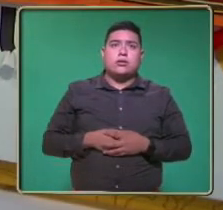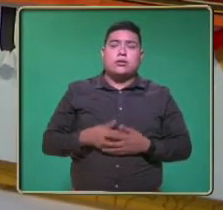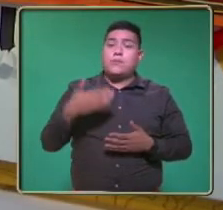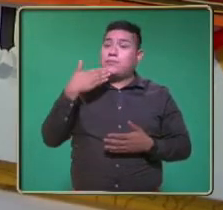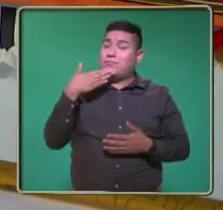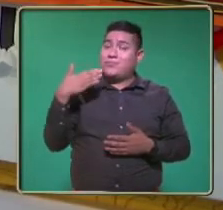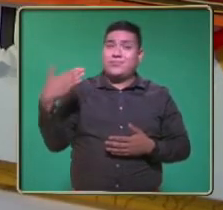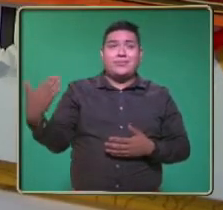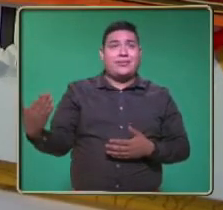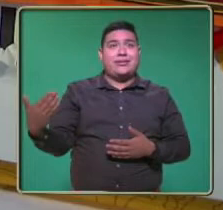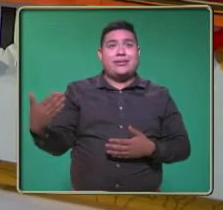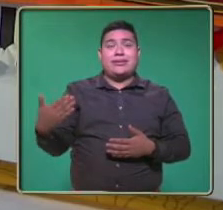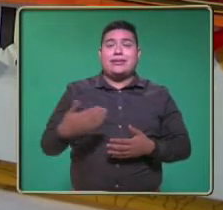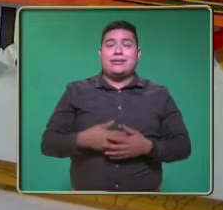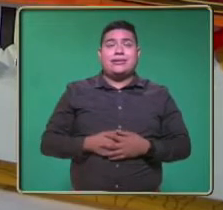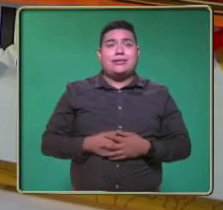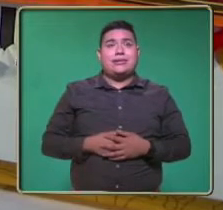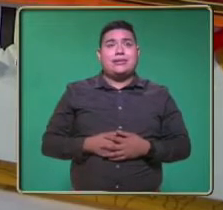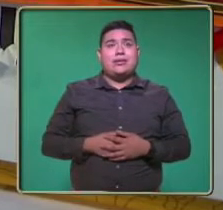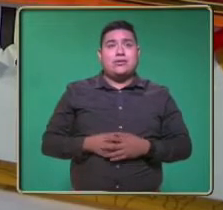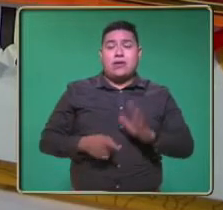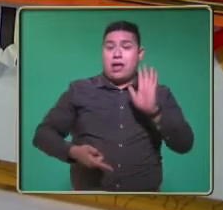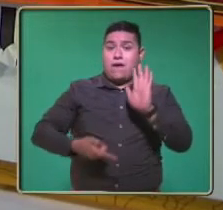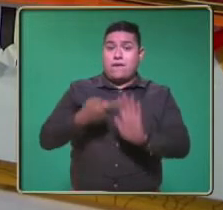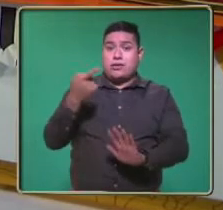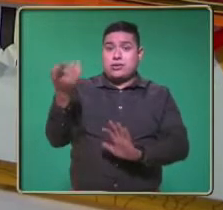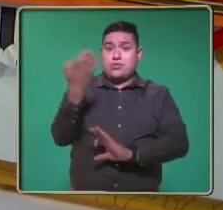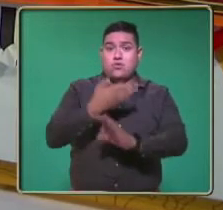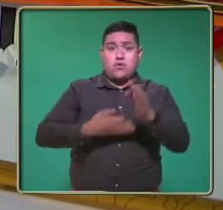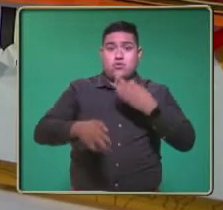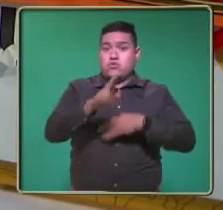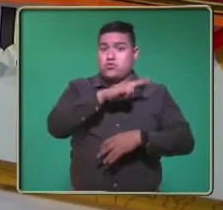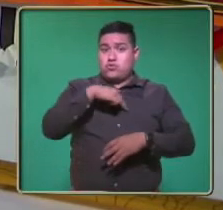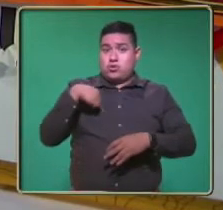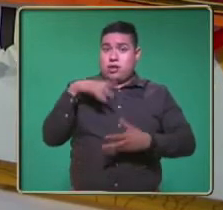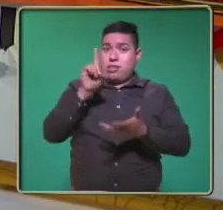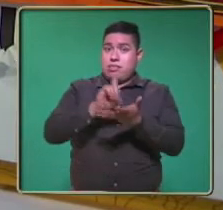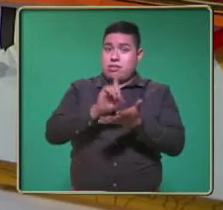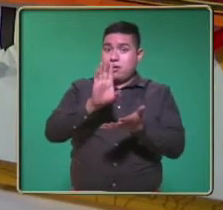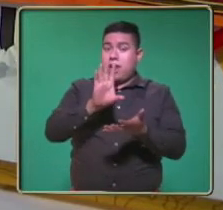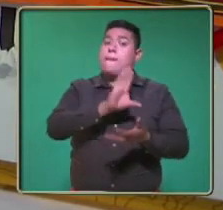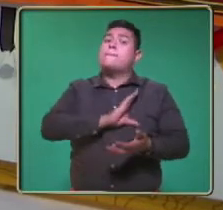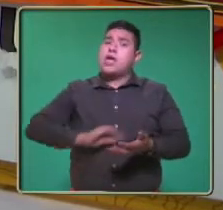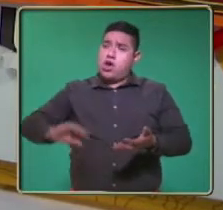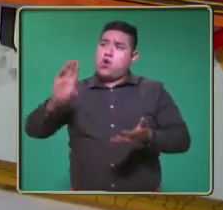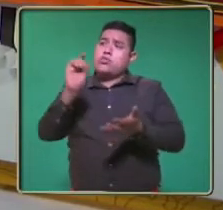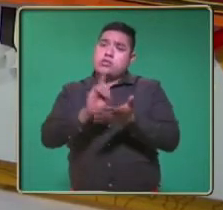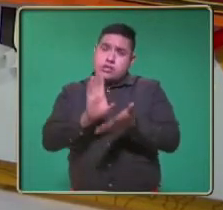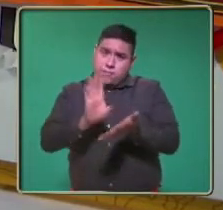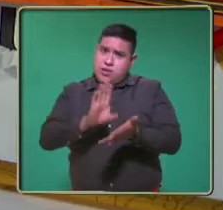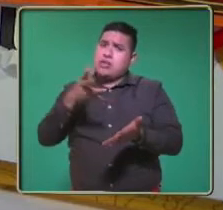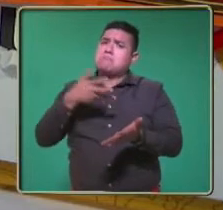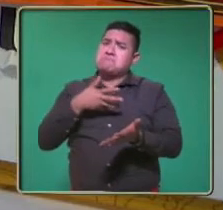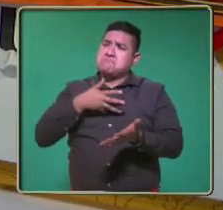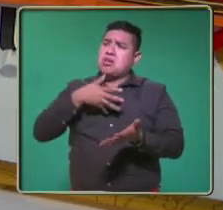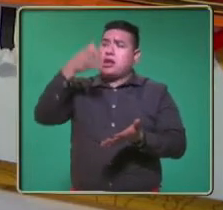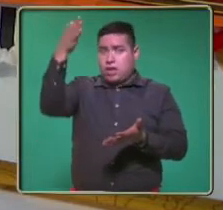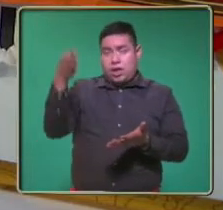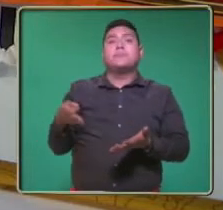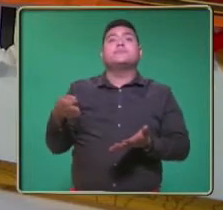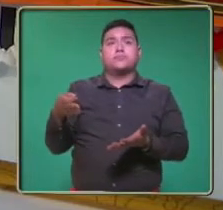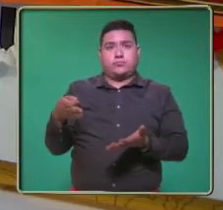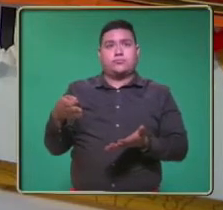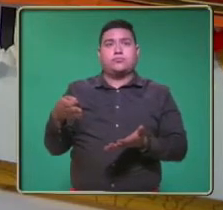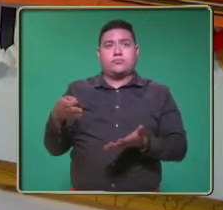Muy bien. Y bueno, una vez que nosotros ya aceptamos, ¿verdad?, que mi hijo tiene una